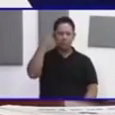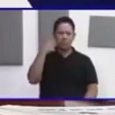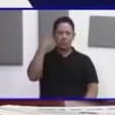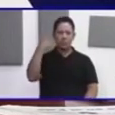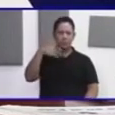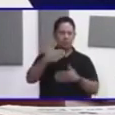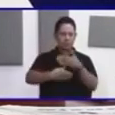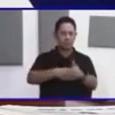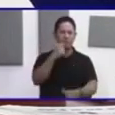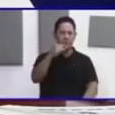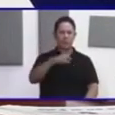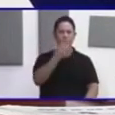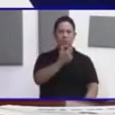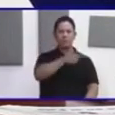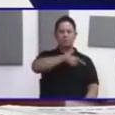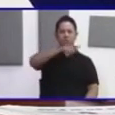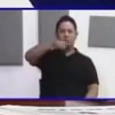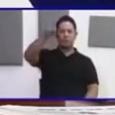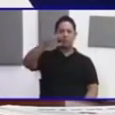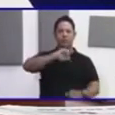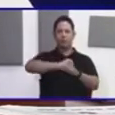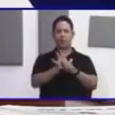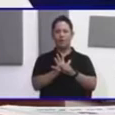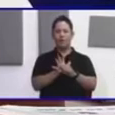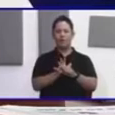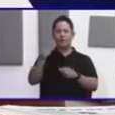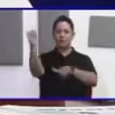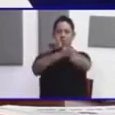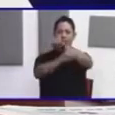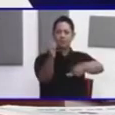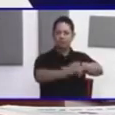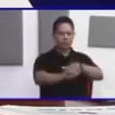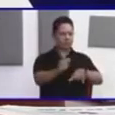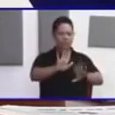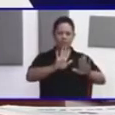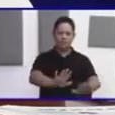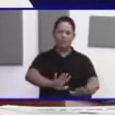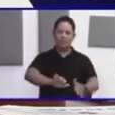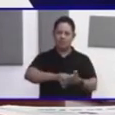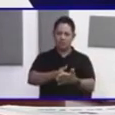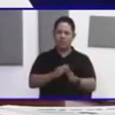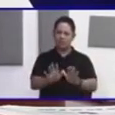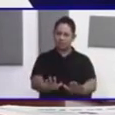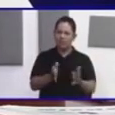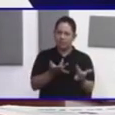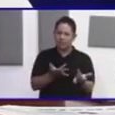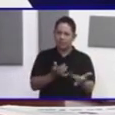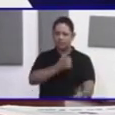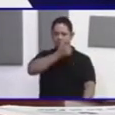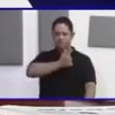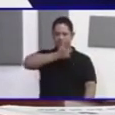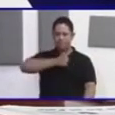mientras el pico de la enfermedad permita reaperturar los vuelos humanitarios, pues es una contribución del gobierno. Y eso lo estamos